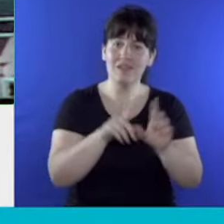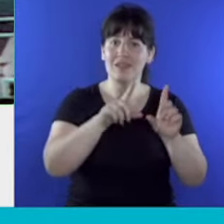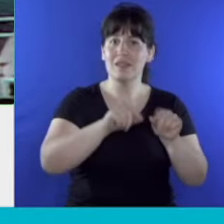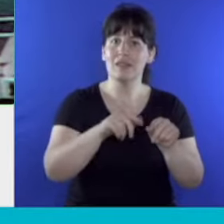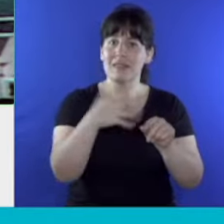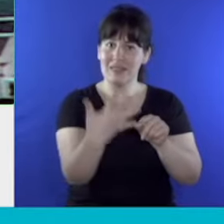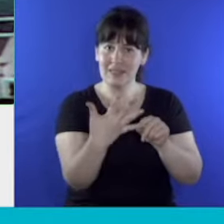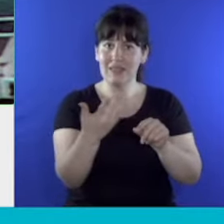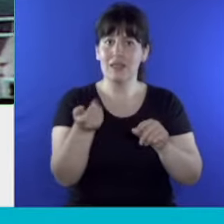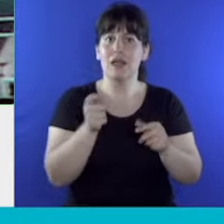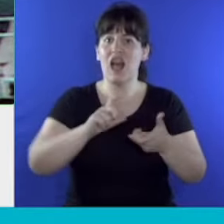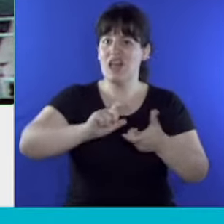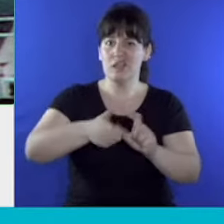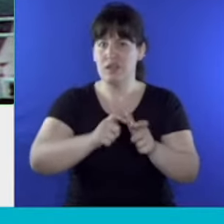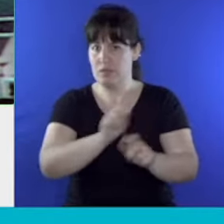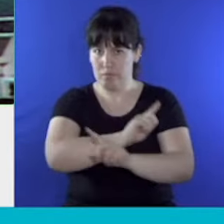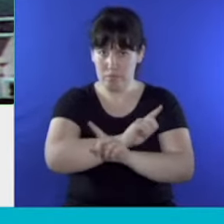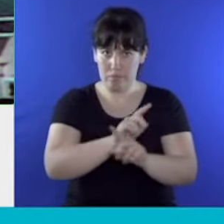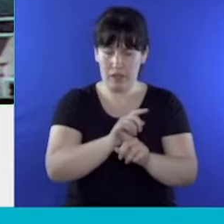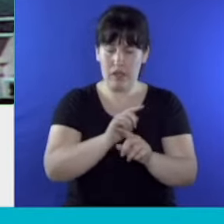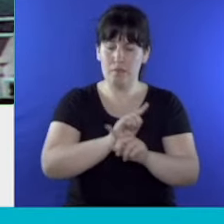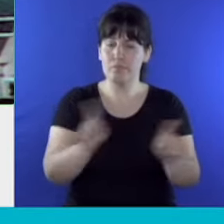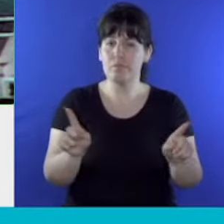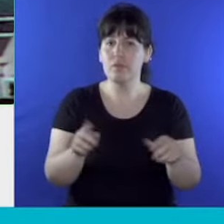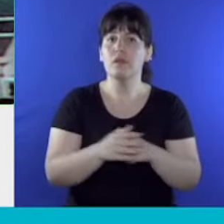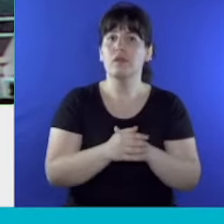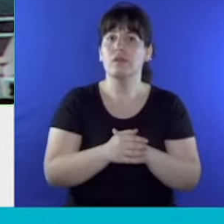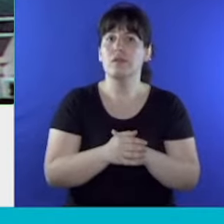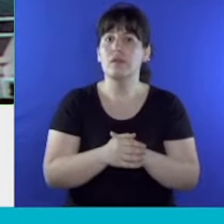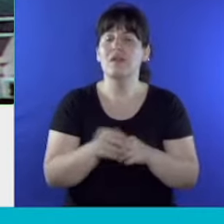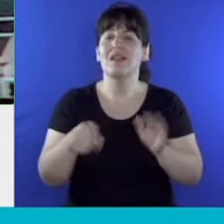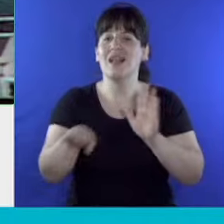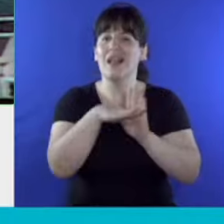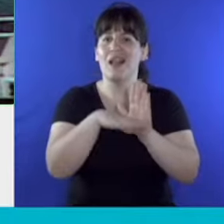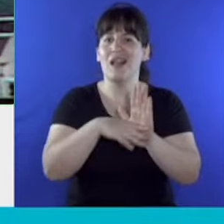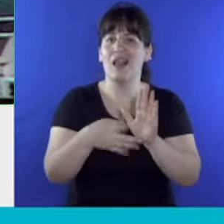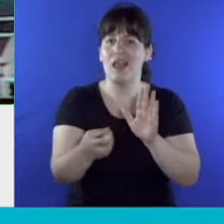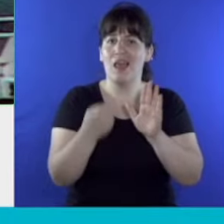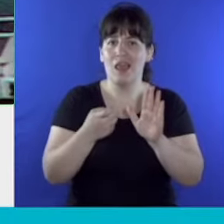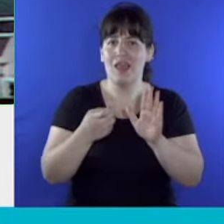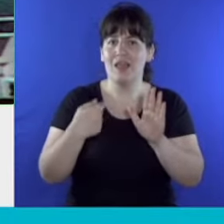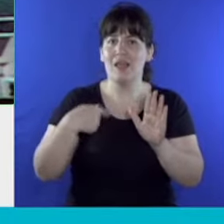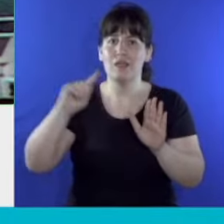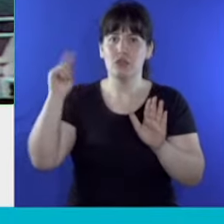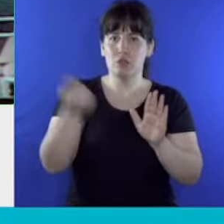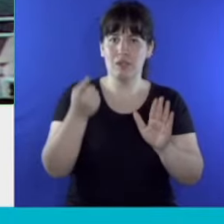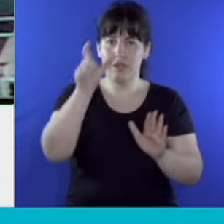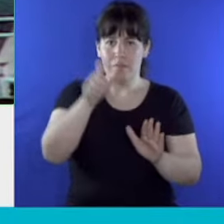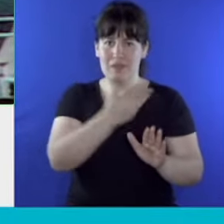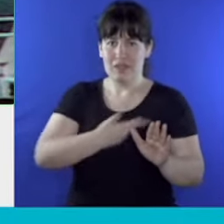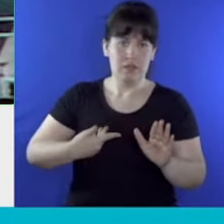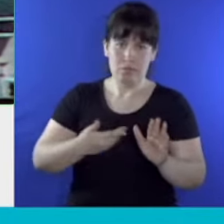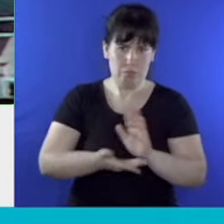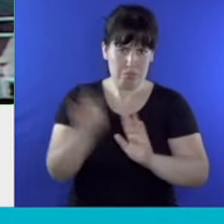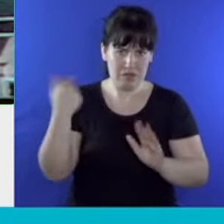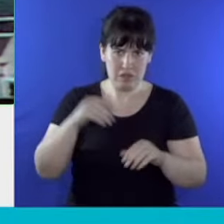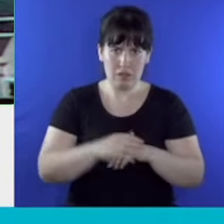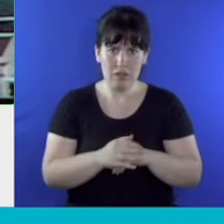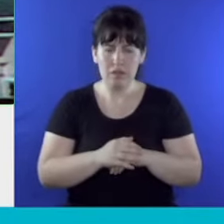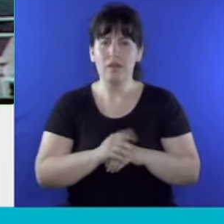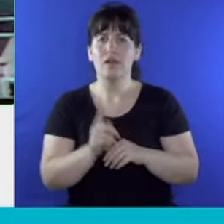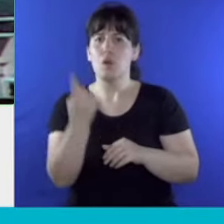sobre intransferibilidad de las acciones del Estado que mencionaba. Se elimina el requisito de la designación del presidente con acuerdo de la Cámara. Se elimina el miembro